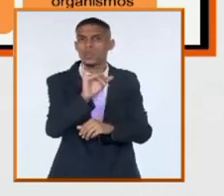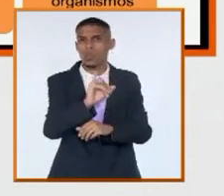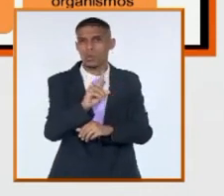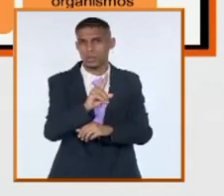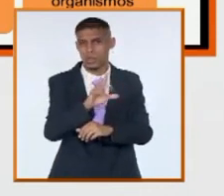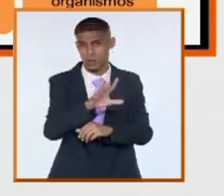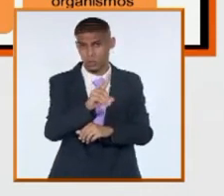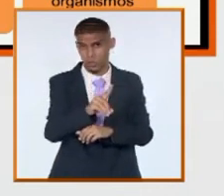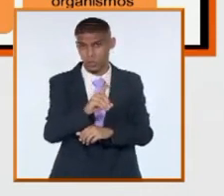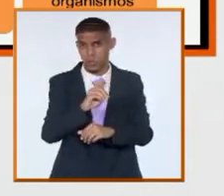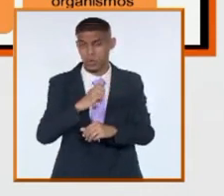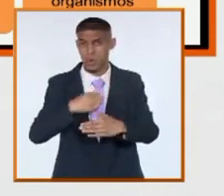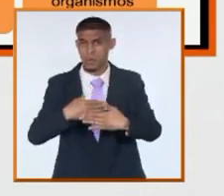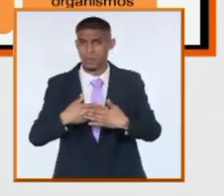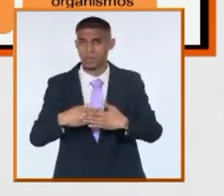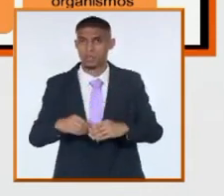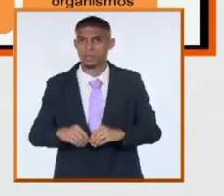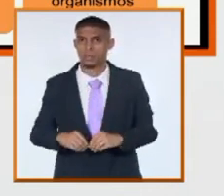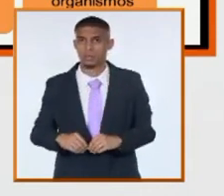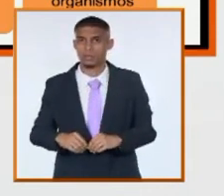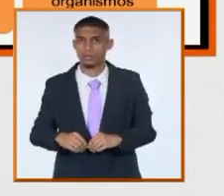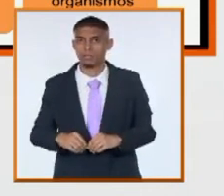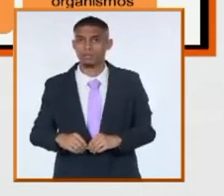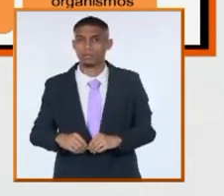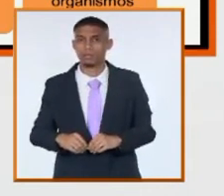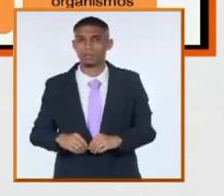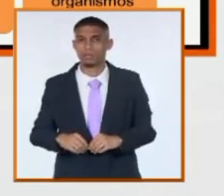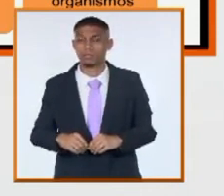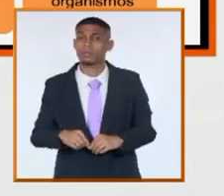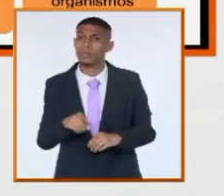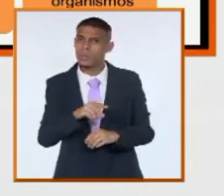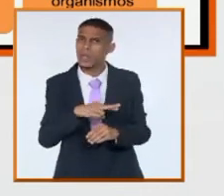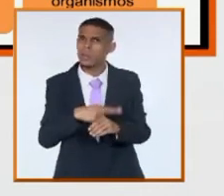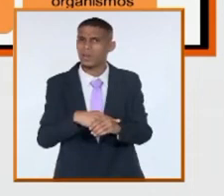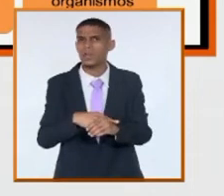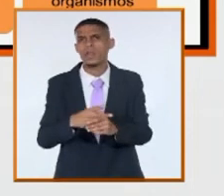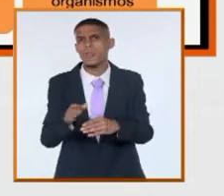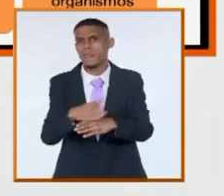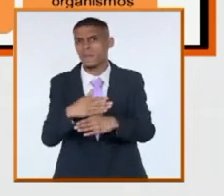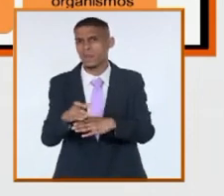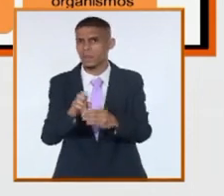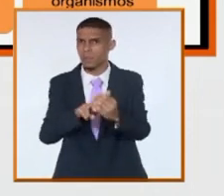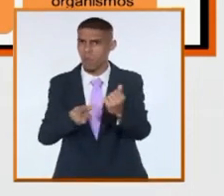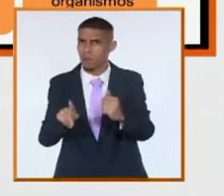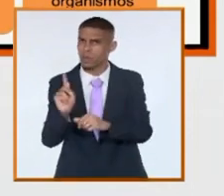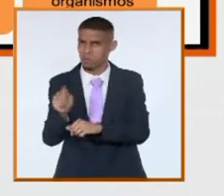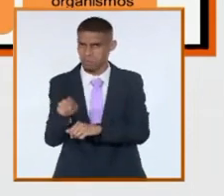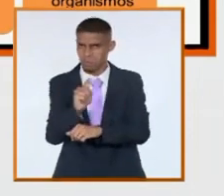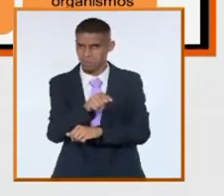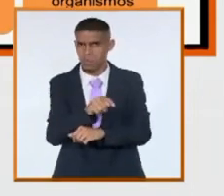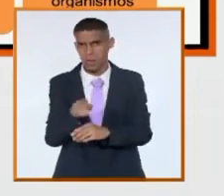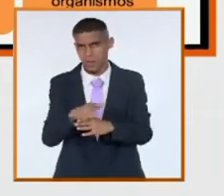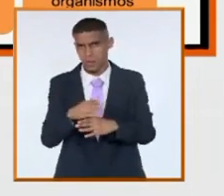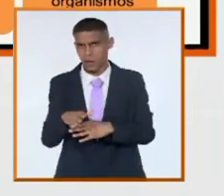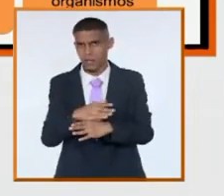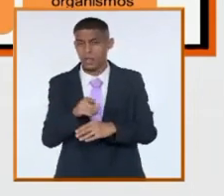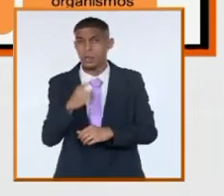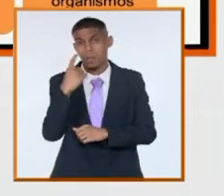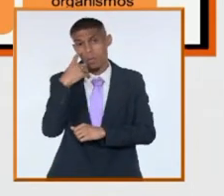empresas todas nuestra o detiene represión en todas las provincias Y eso es importante porque